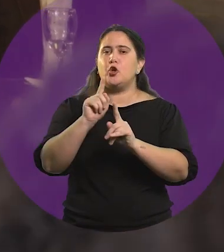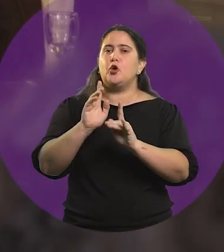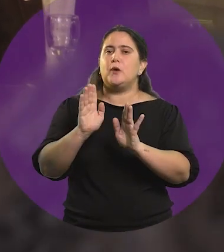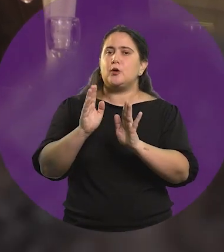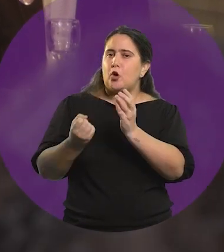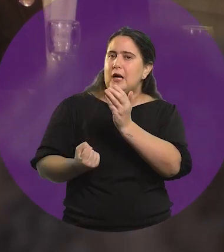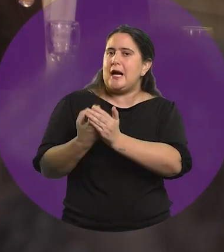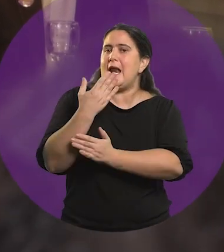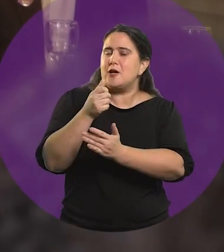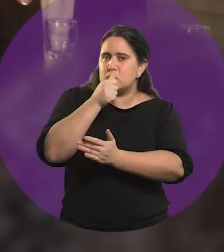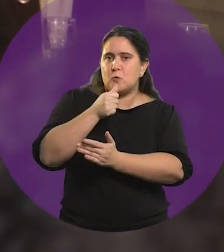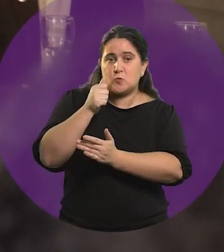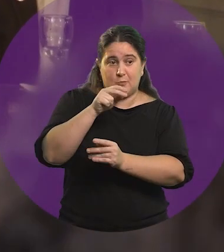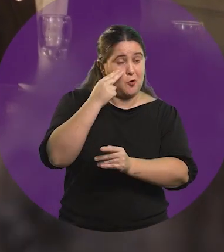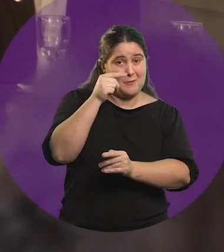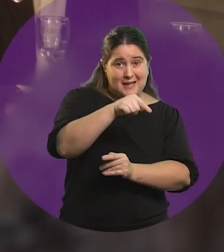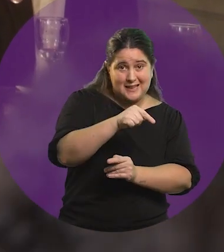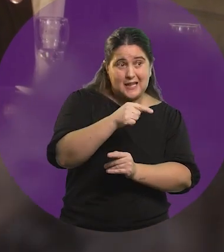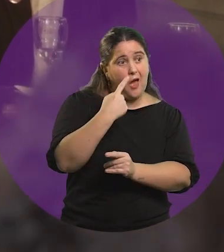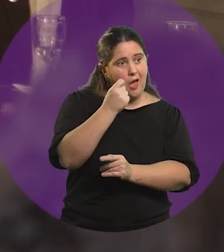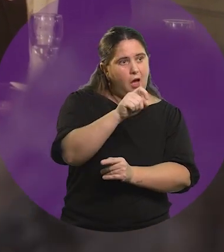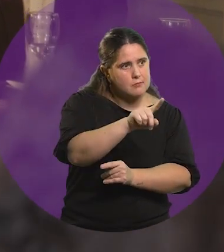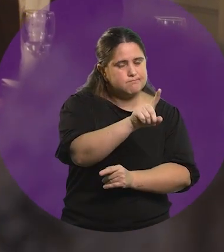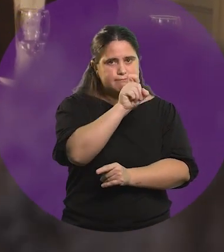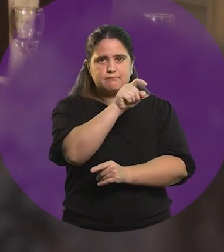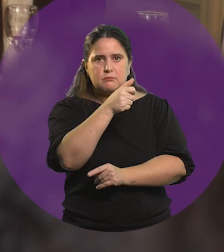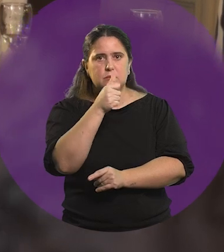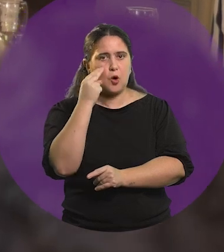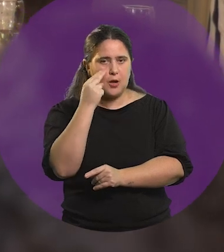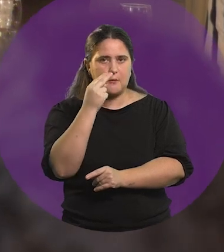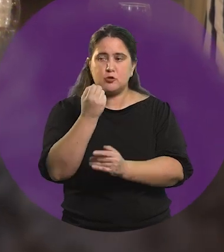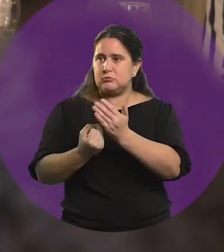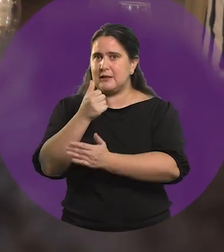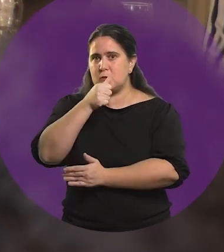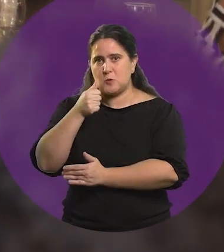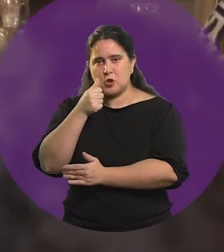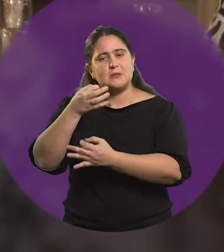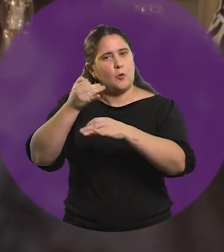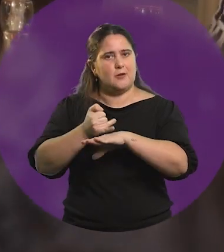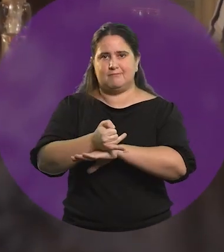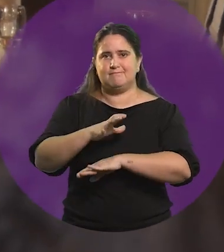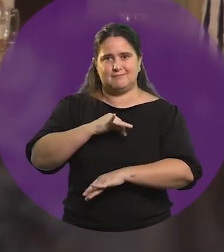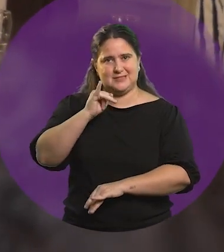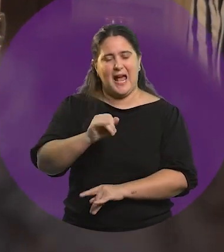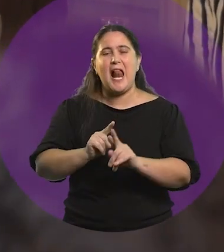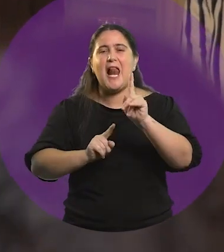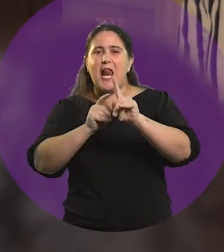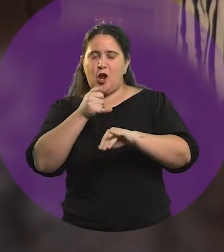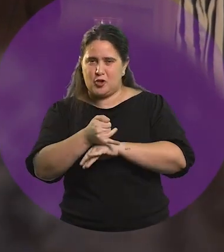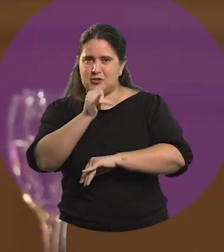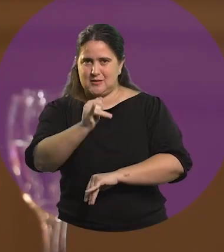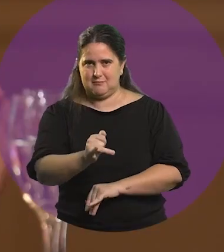no bien creamos una solución a un problema percibido, vamos a estar errándole por un poquito en algún